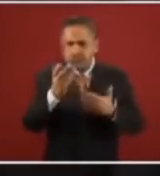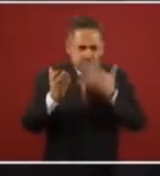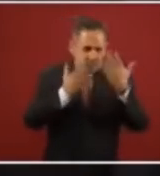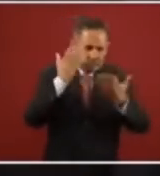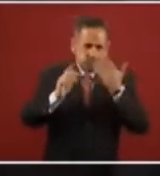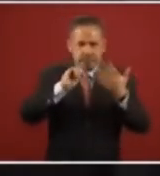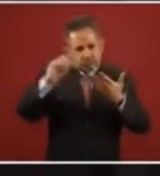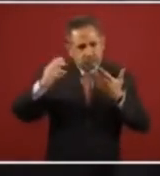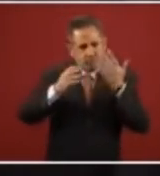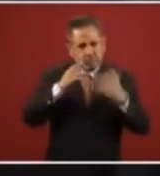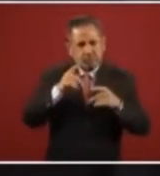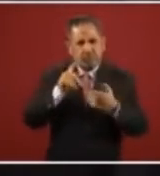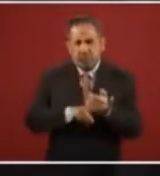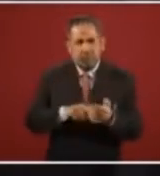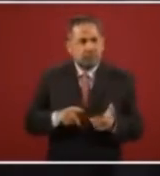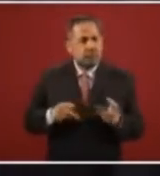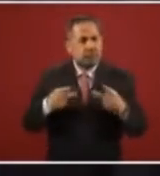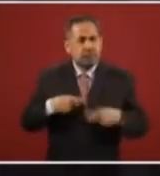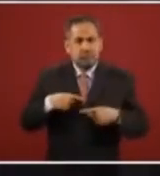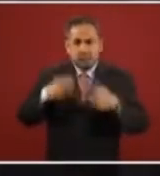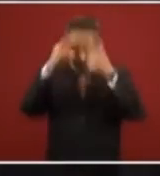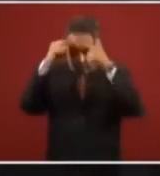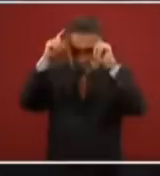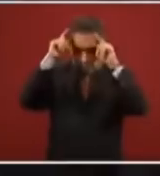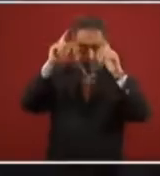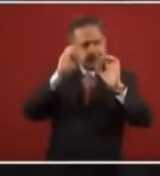académicos, y mucha gente, tanto de Marina como